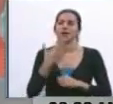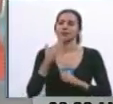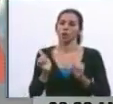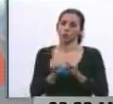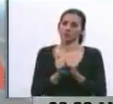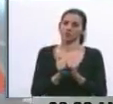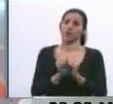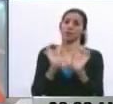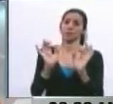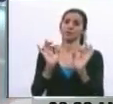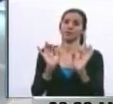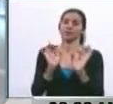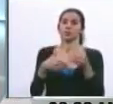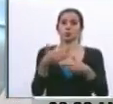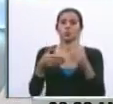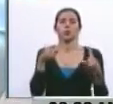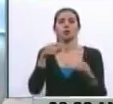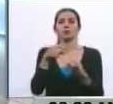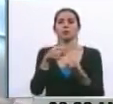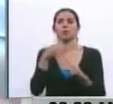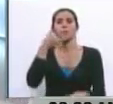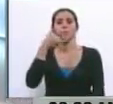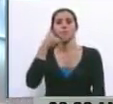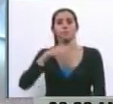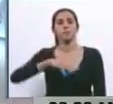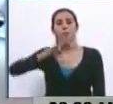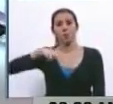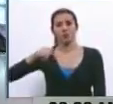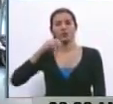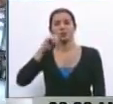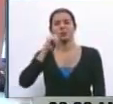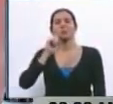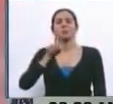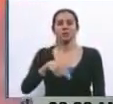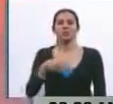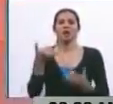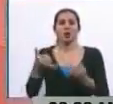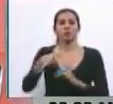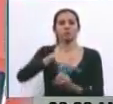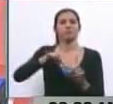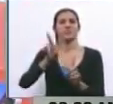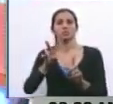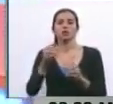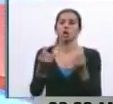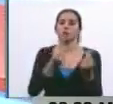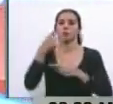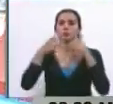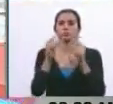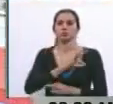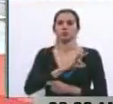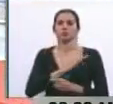además, sobre todo los avances, las metas que tiene Movilnet, pero también el panorama que se vive en Venezuela, económico, político,